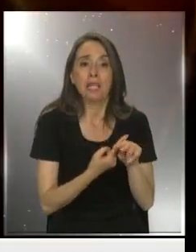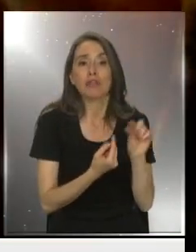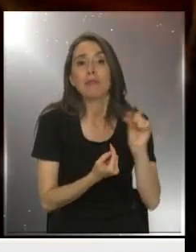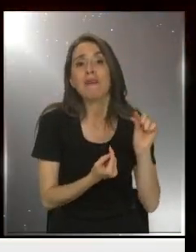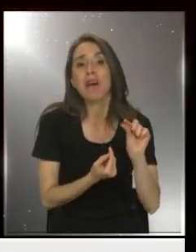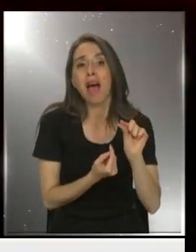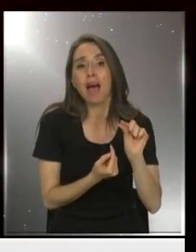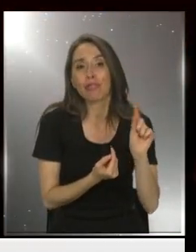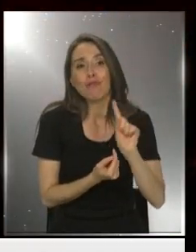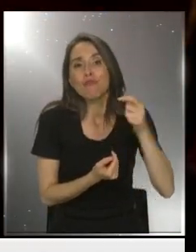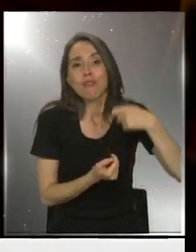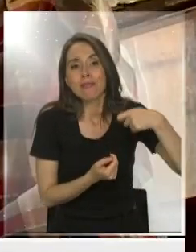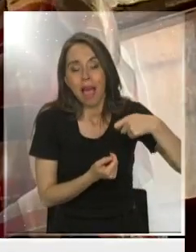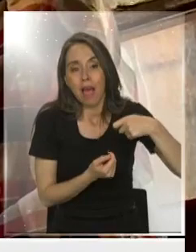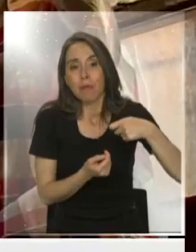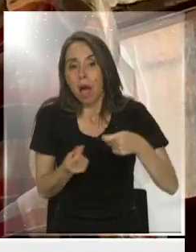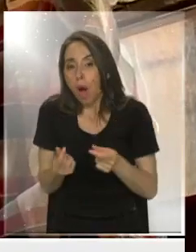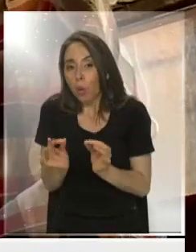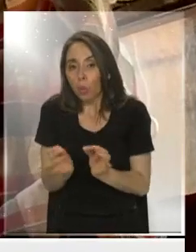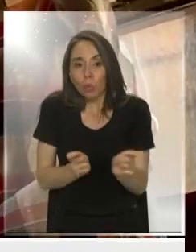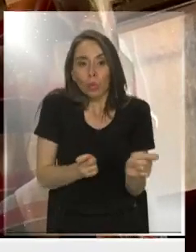caro.